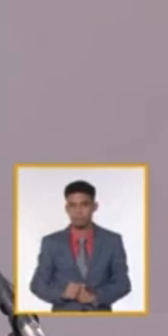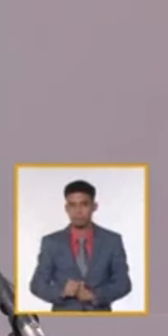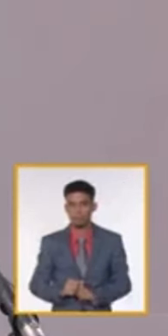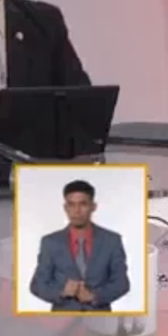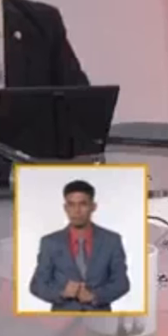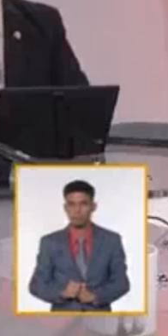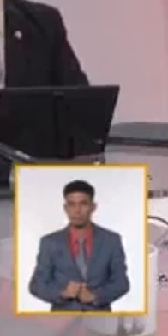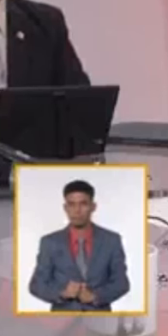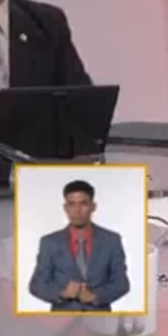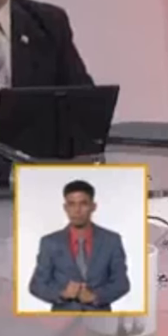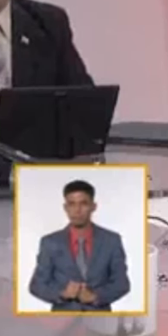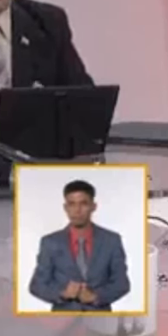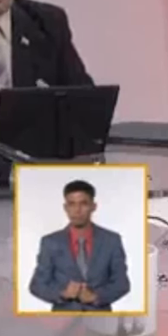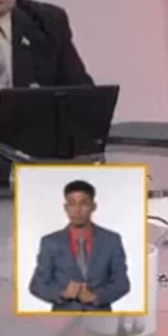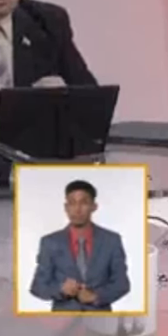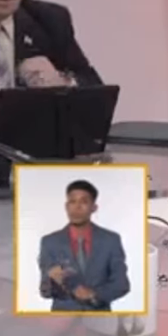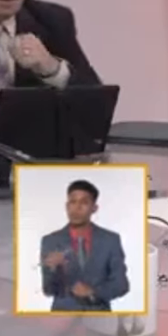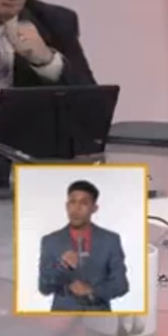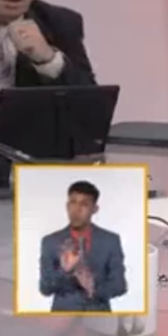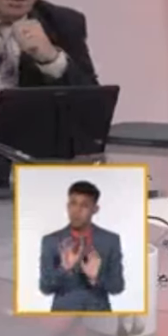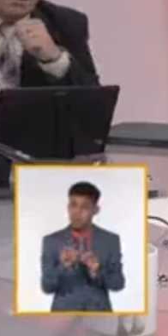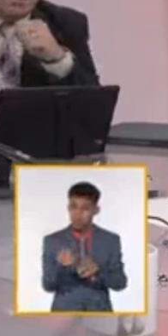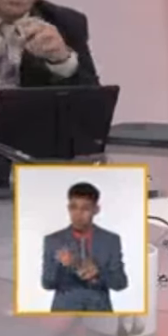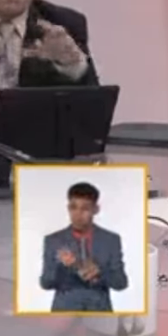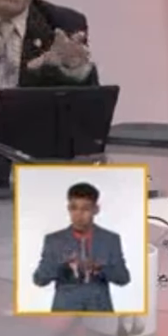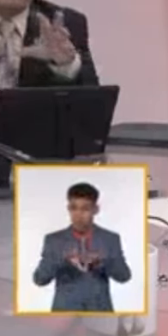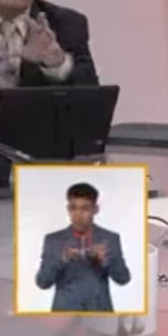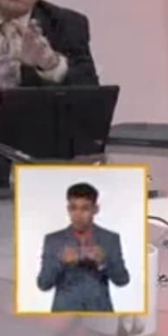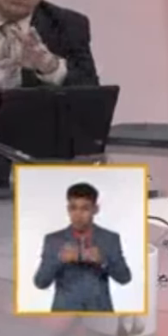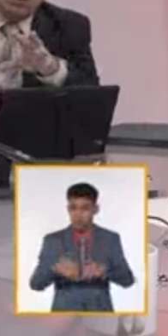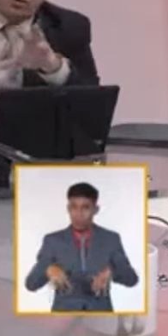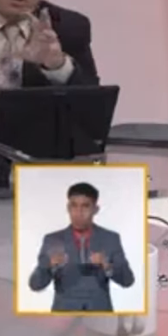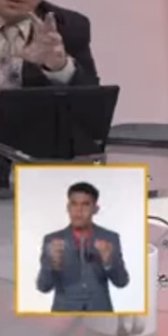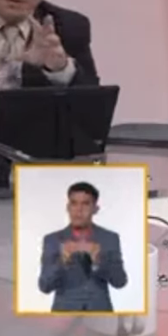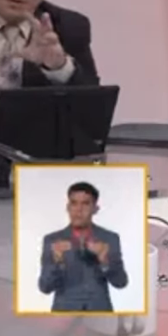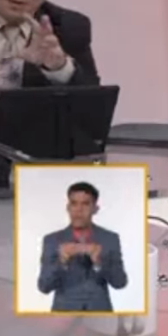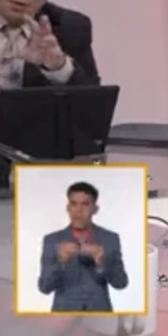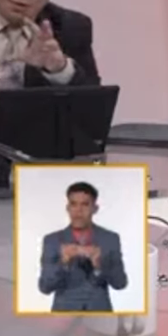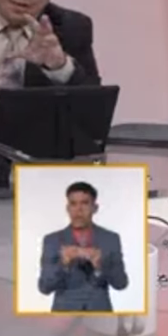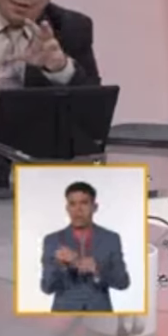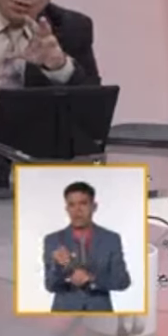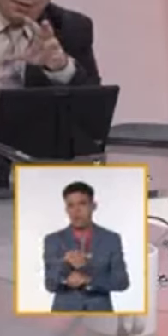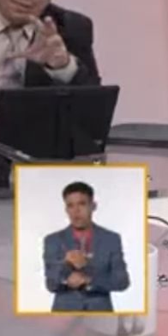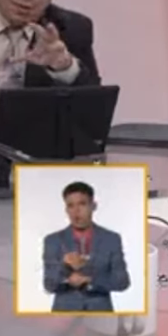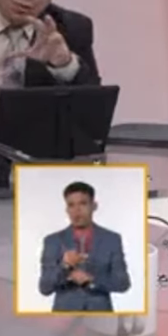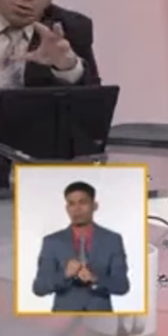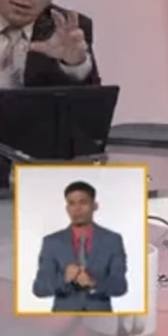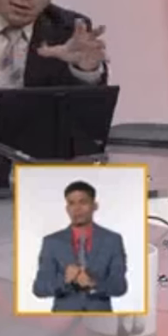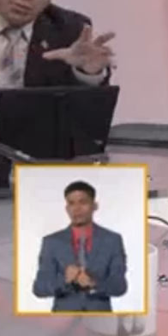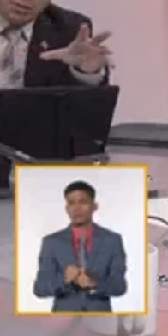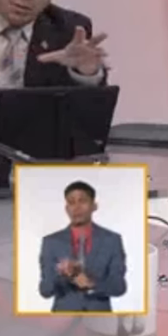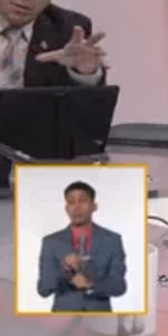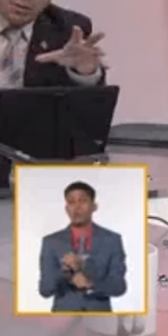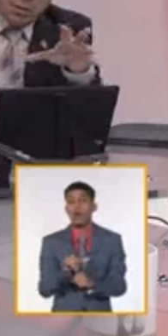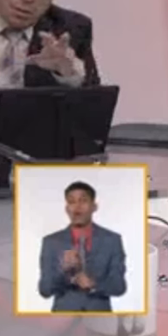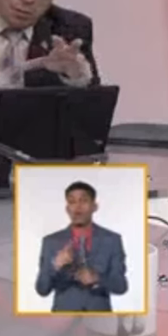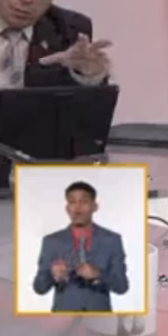también tiene que ver con todo pudiéramos decir, el ambiente de persecución, porque una de las cosas también notorias